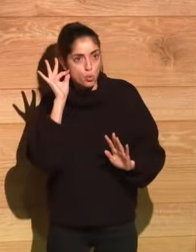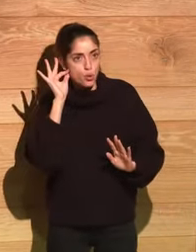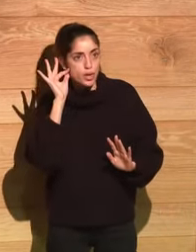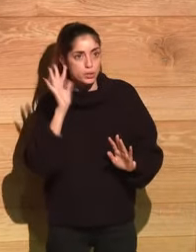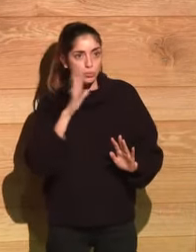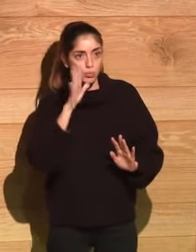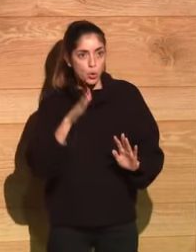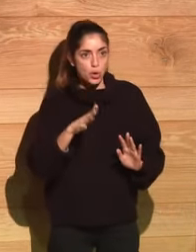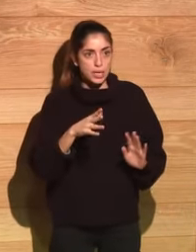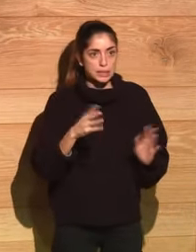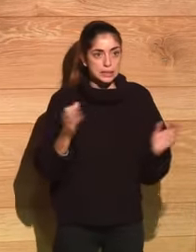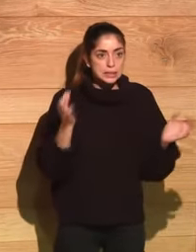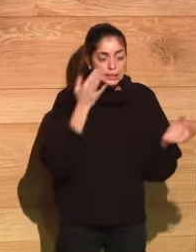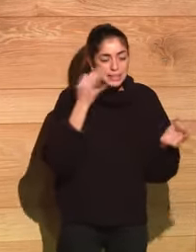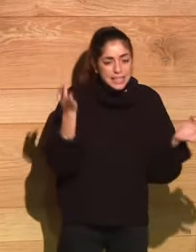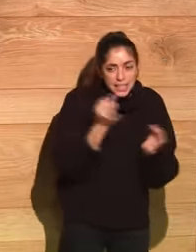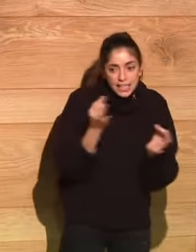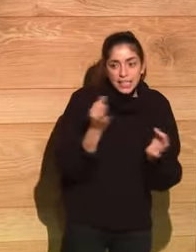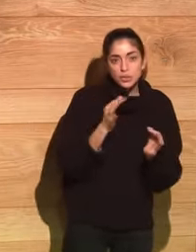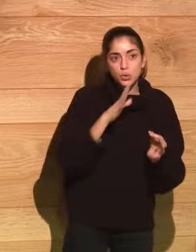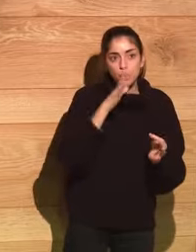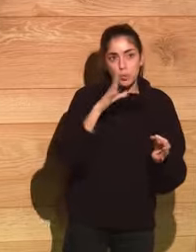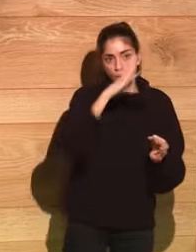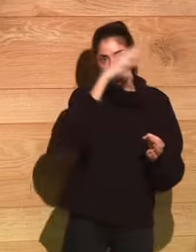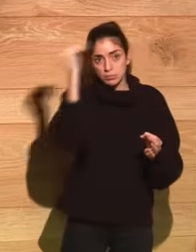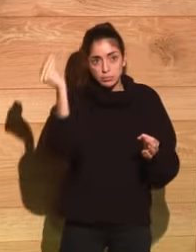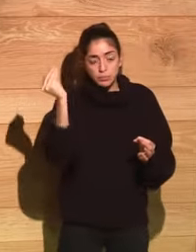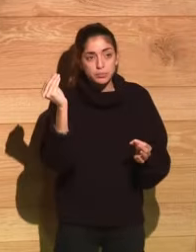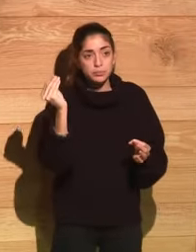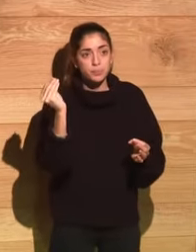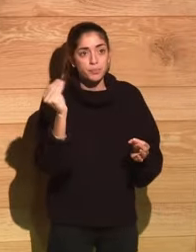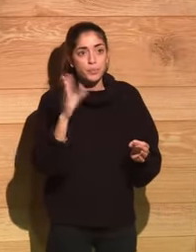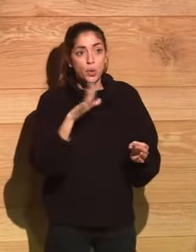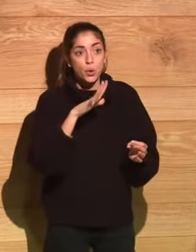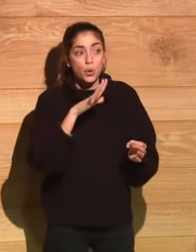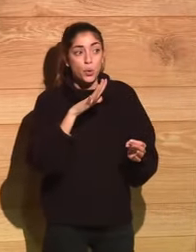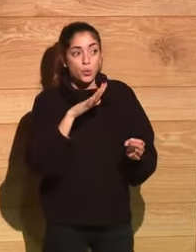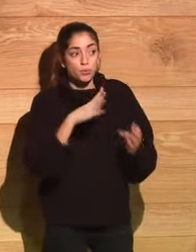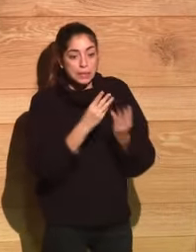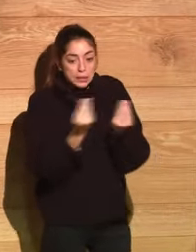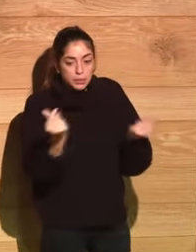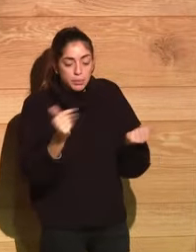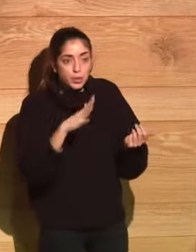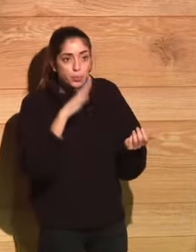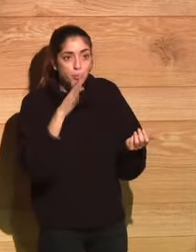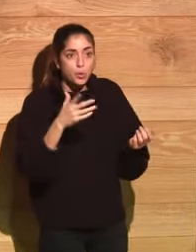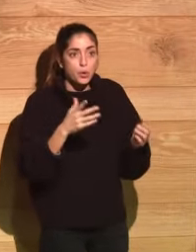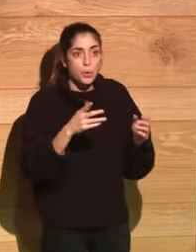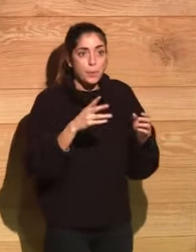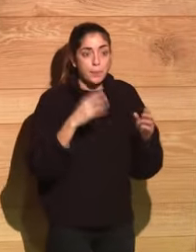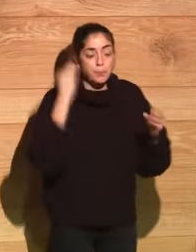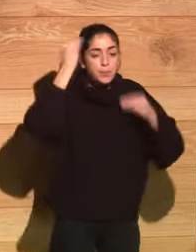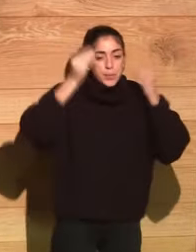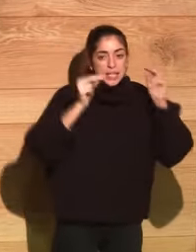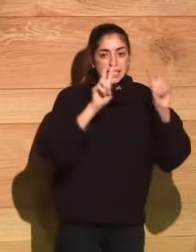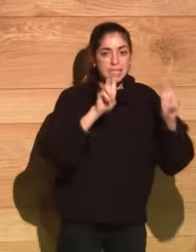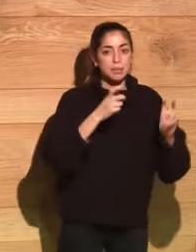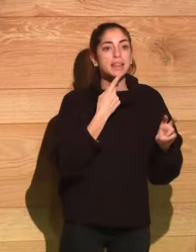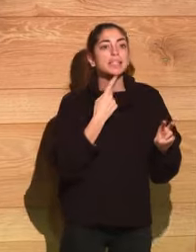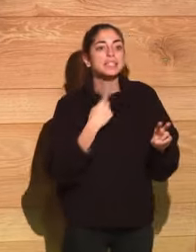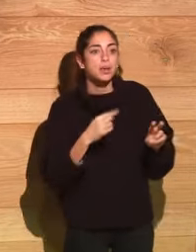del que también hablabas tú, Alejandro, de que queden en el olvido precisamente porque piensan alrededor del deseo, que es un tema que sigue